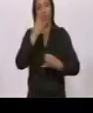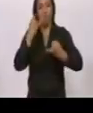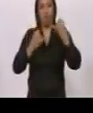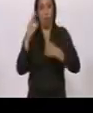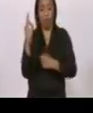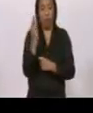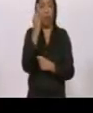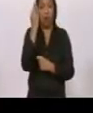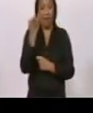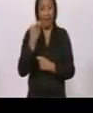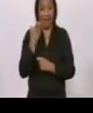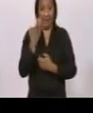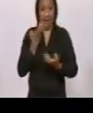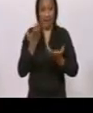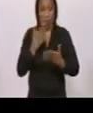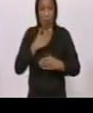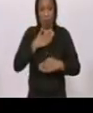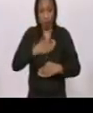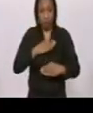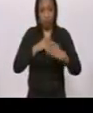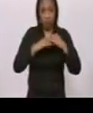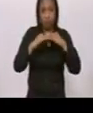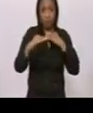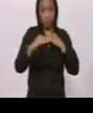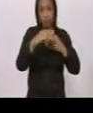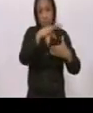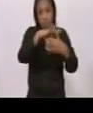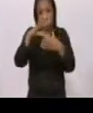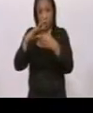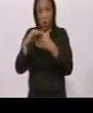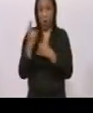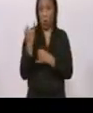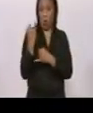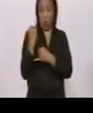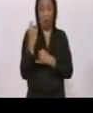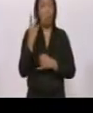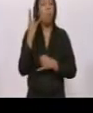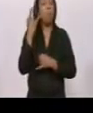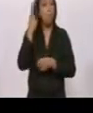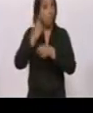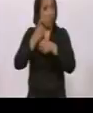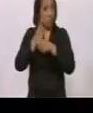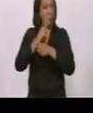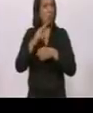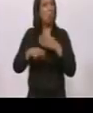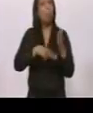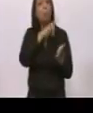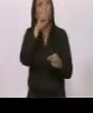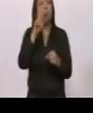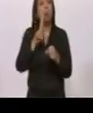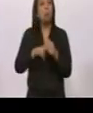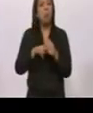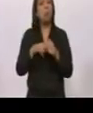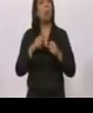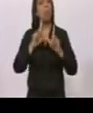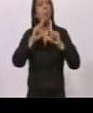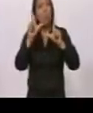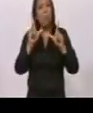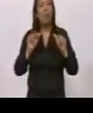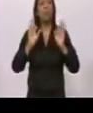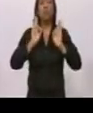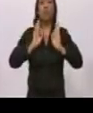ejercicio democrático del 1 de julio transcurrió en normalidad, en forma pacífica y